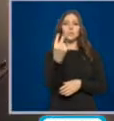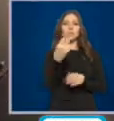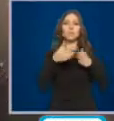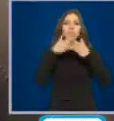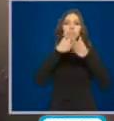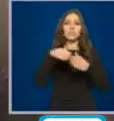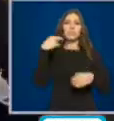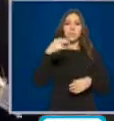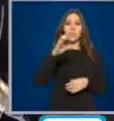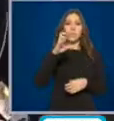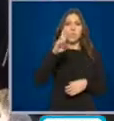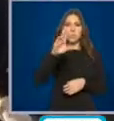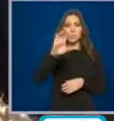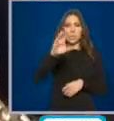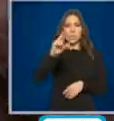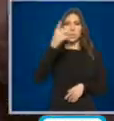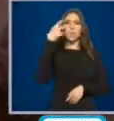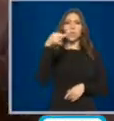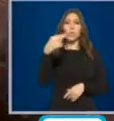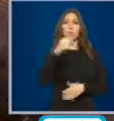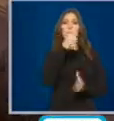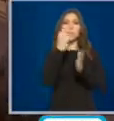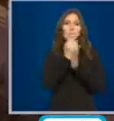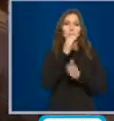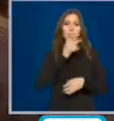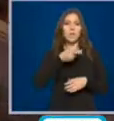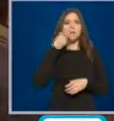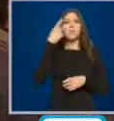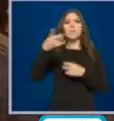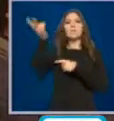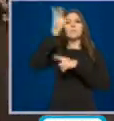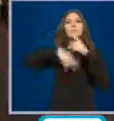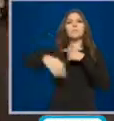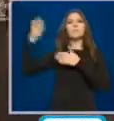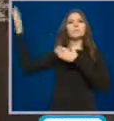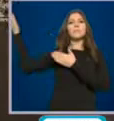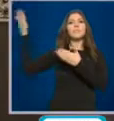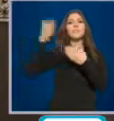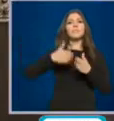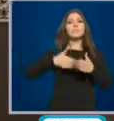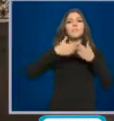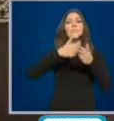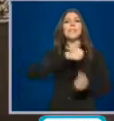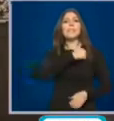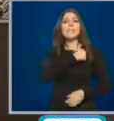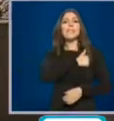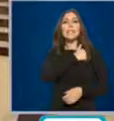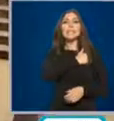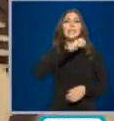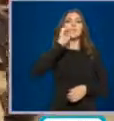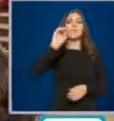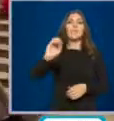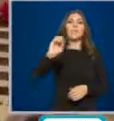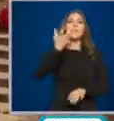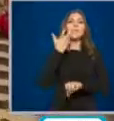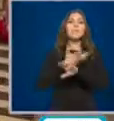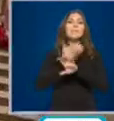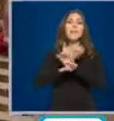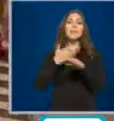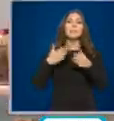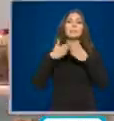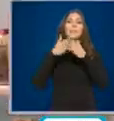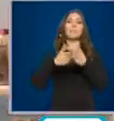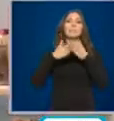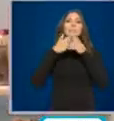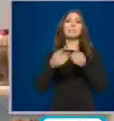pero bueno, hay 2 cruceros que paran ahí y que vienen de Canadá, de Estados Unidos, y van bajando, y es un ambiente realmente